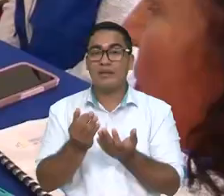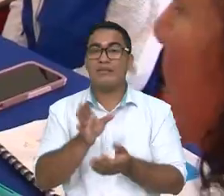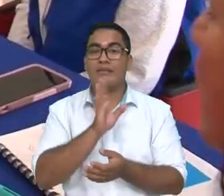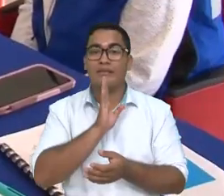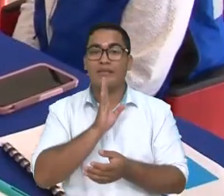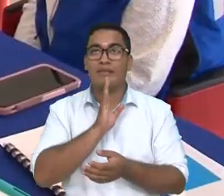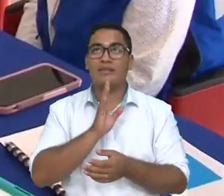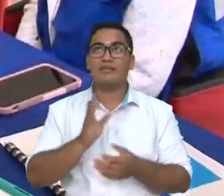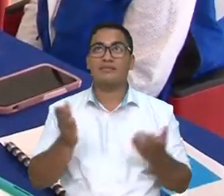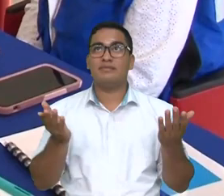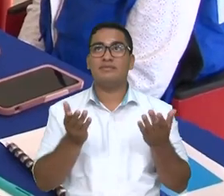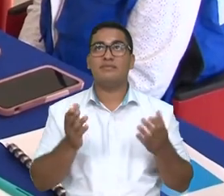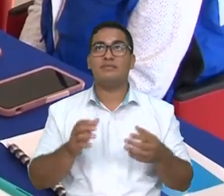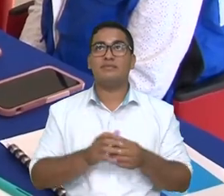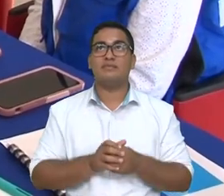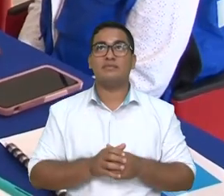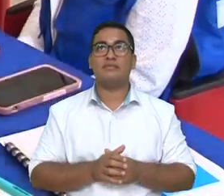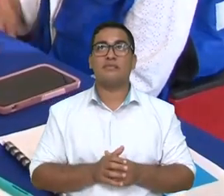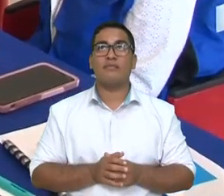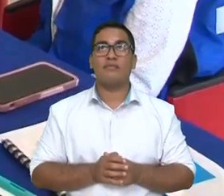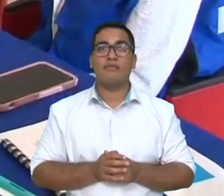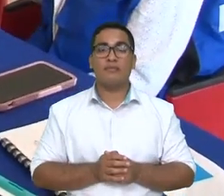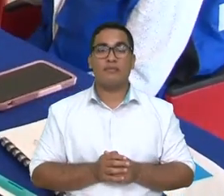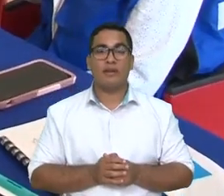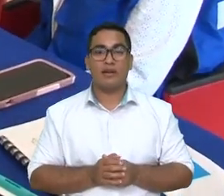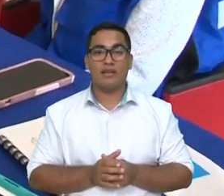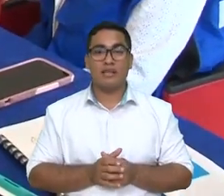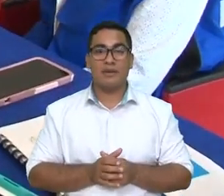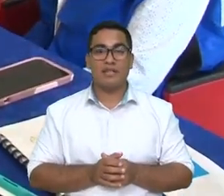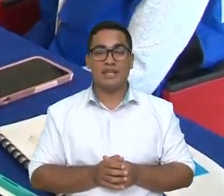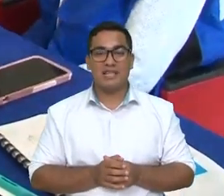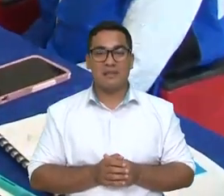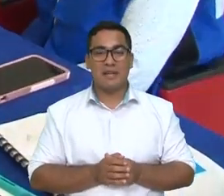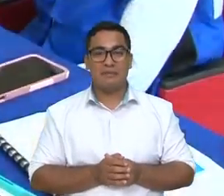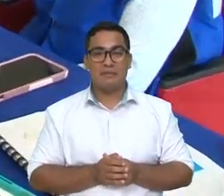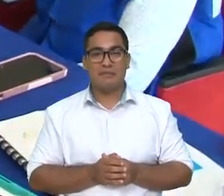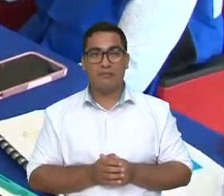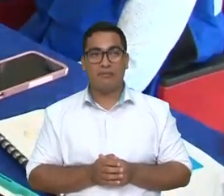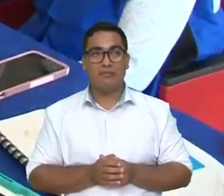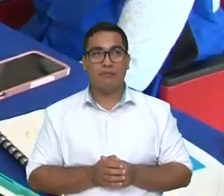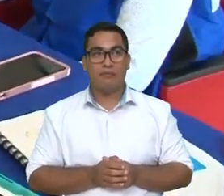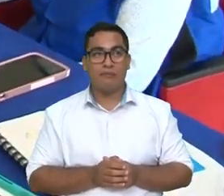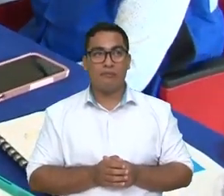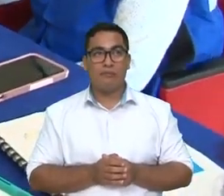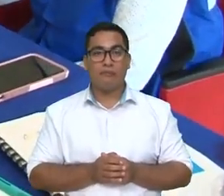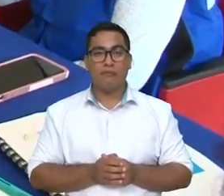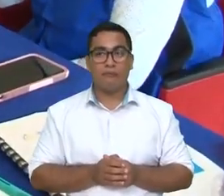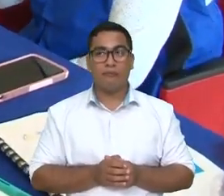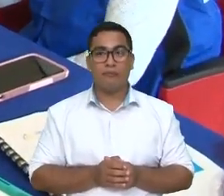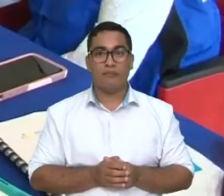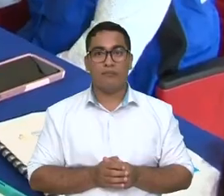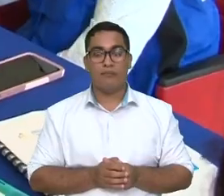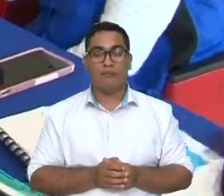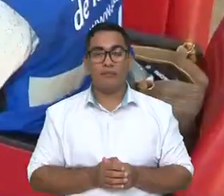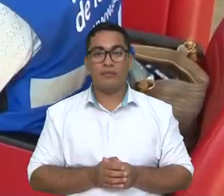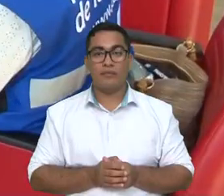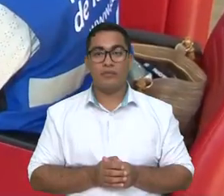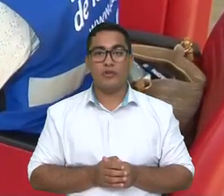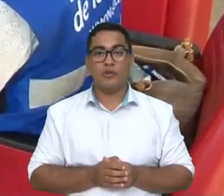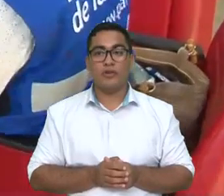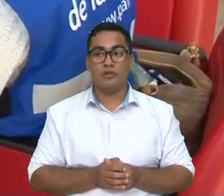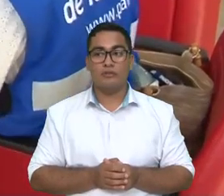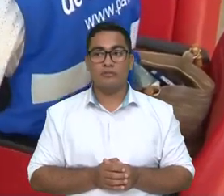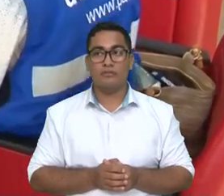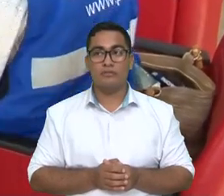El canal 98, el canal de la Asamblea Nacional, le saluda Miguel Carranza Mena y estamos transmitiendo el